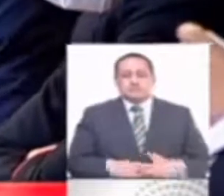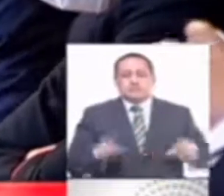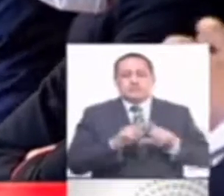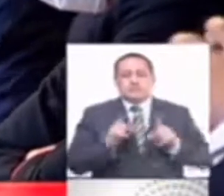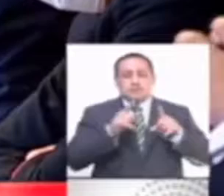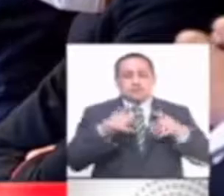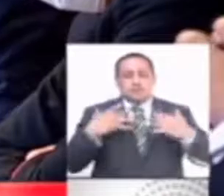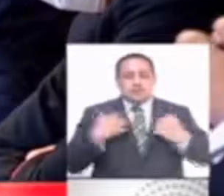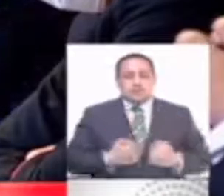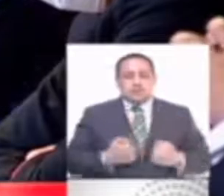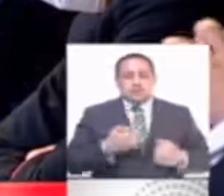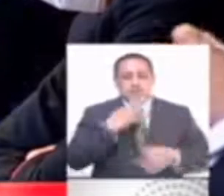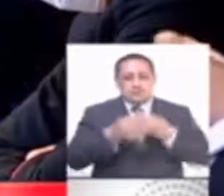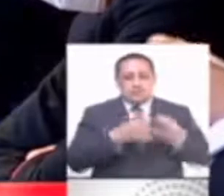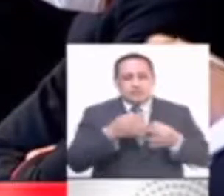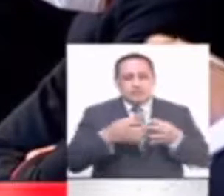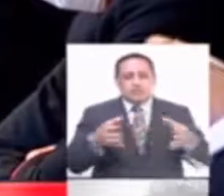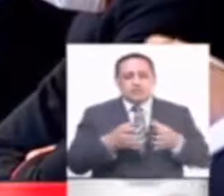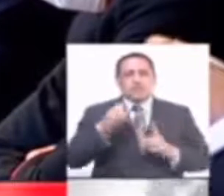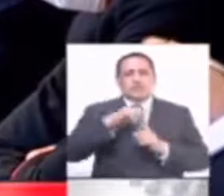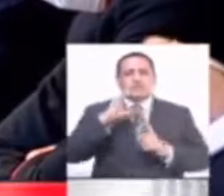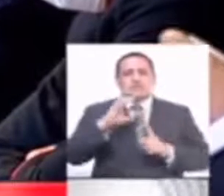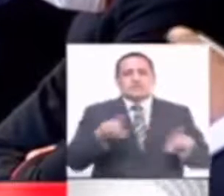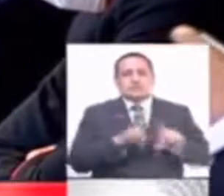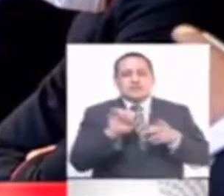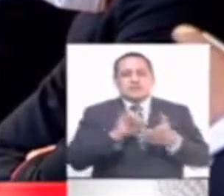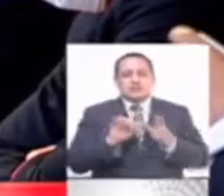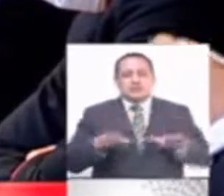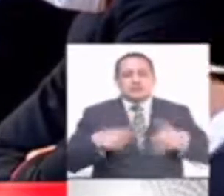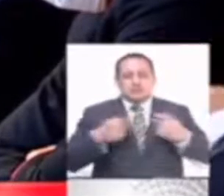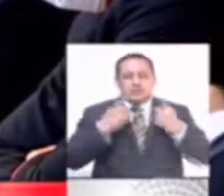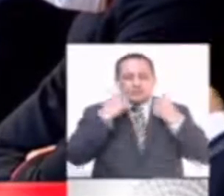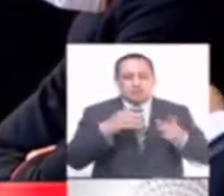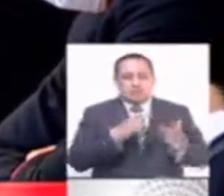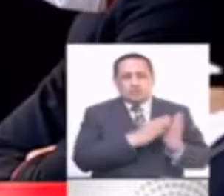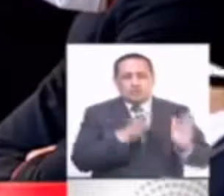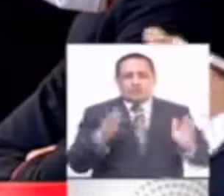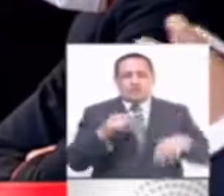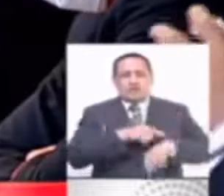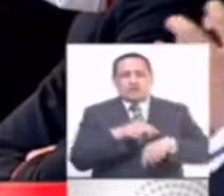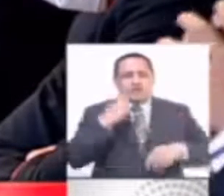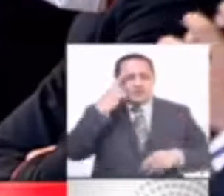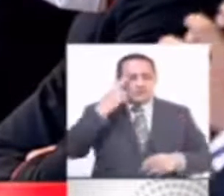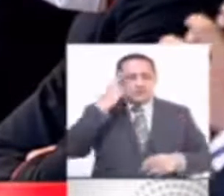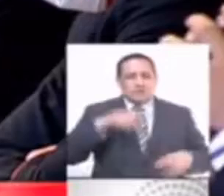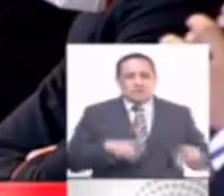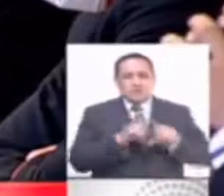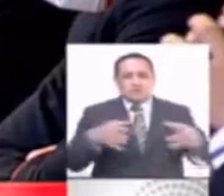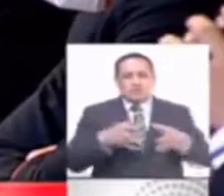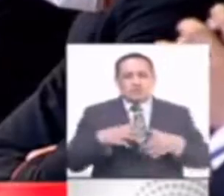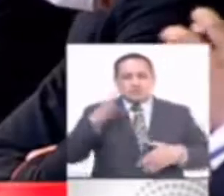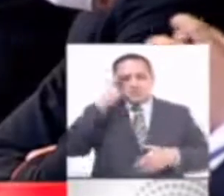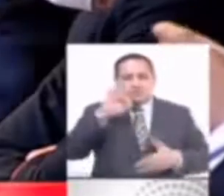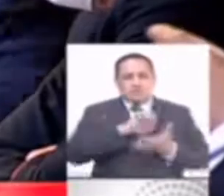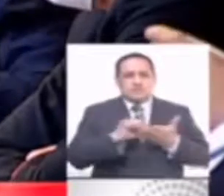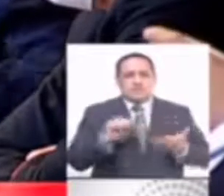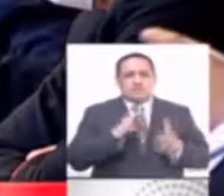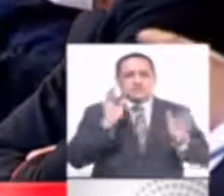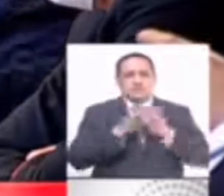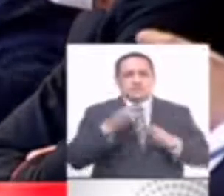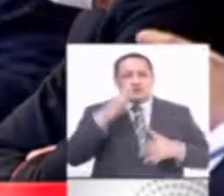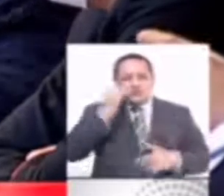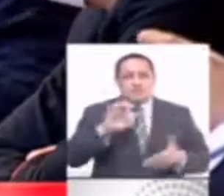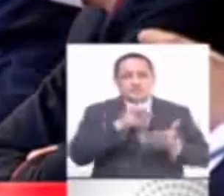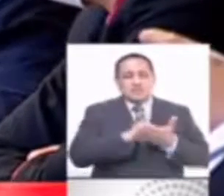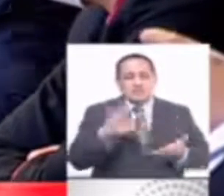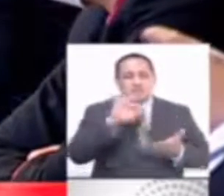Usted que es jurista, dígale por favor al Tribunal Constitucional que no puede considerar como plazo razonable para los comandantes generales 3 meses. Imaginemos